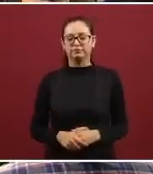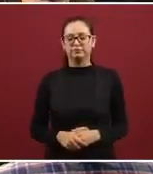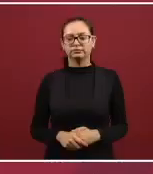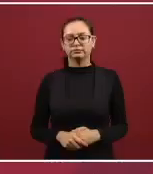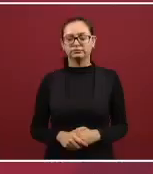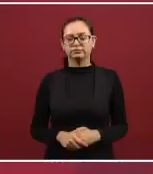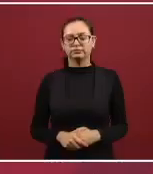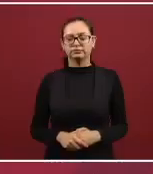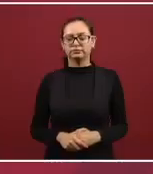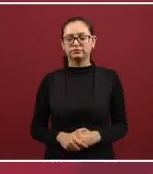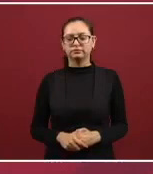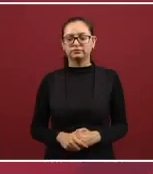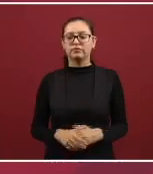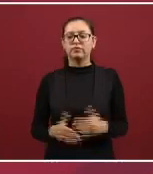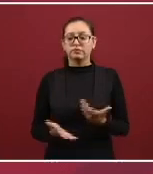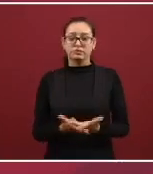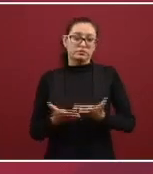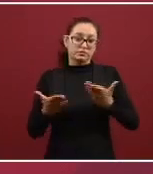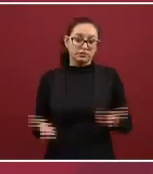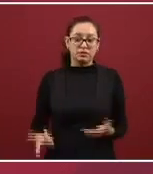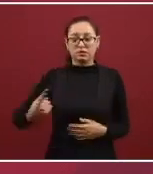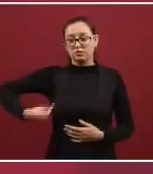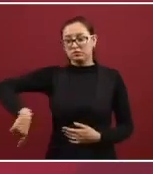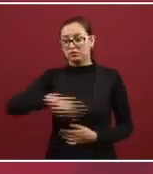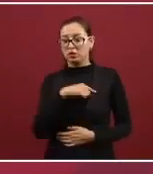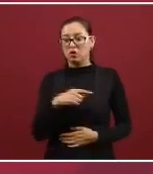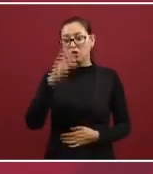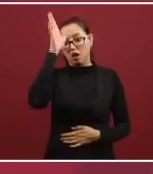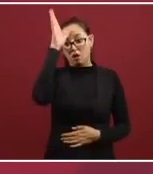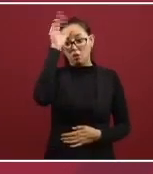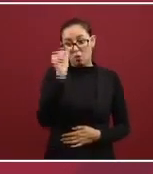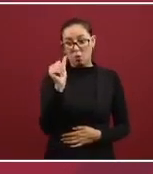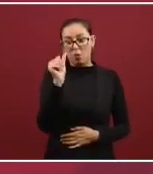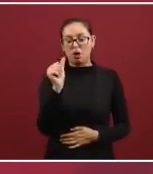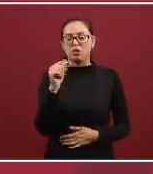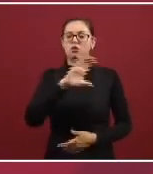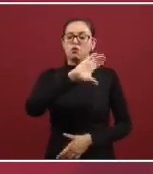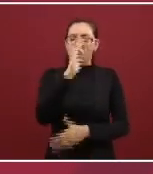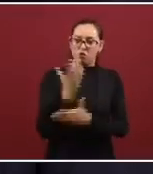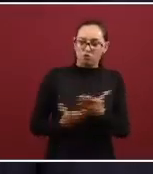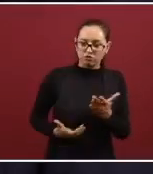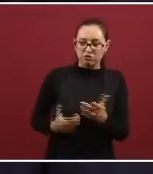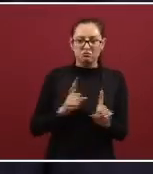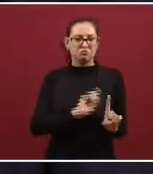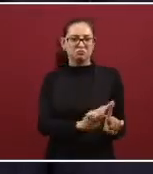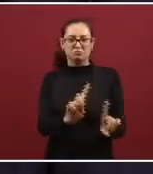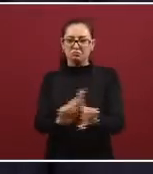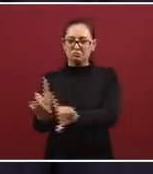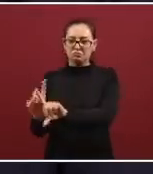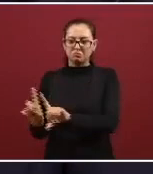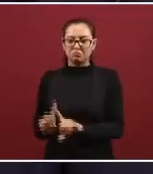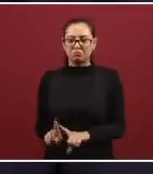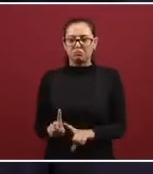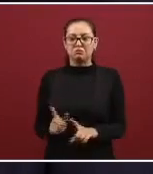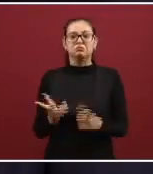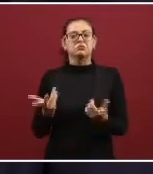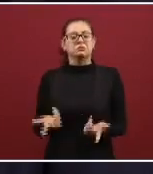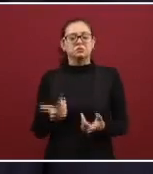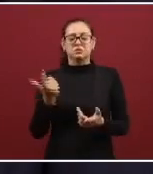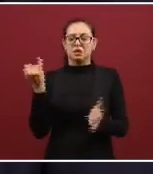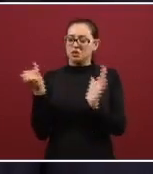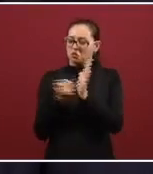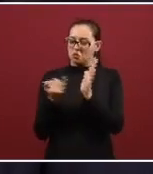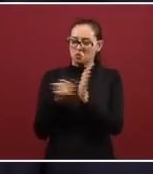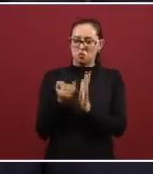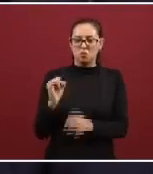como parte de los acuerdos generales, esto de los contratos y demás, el que no aumenten los